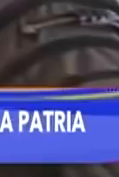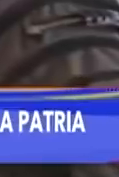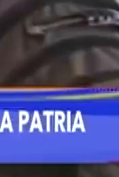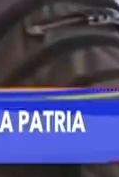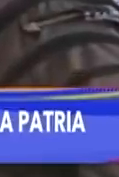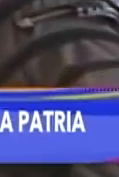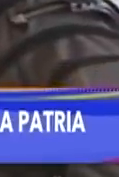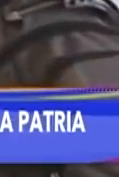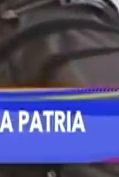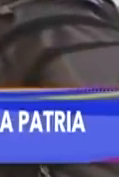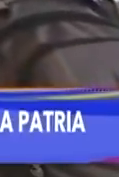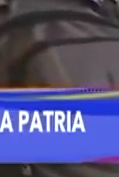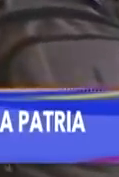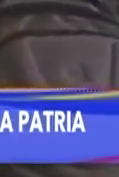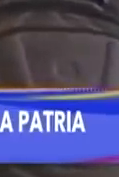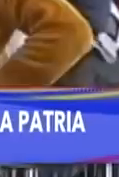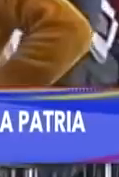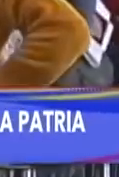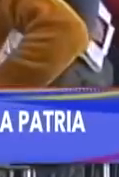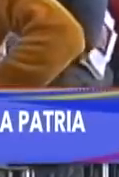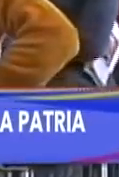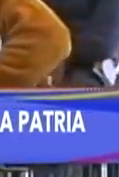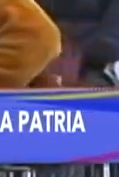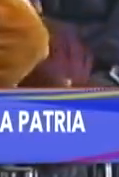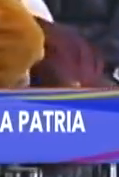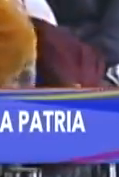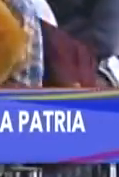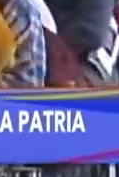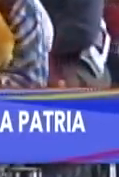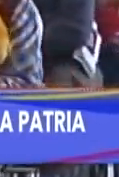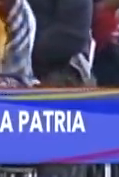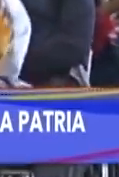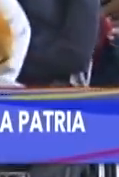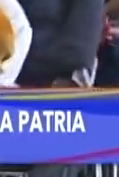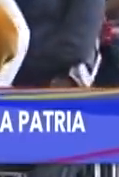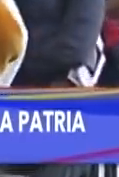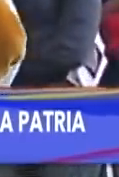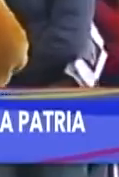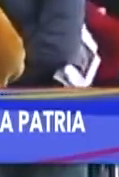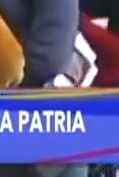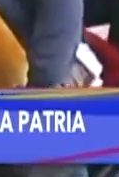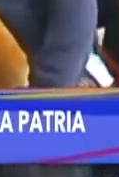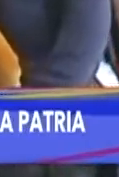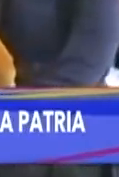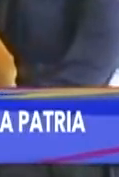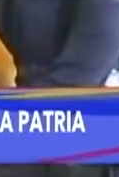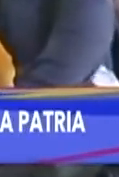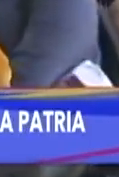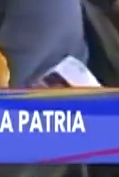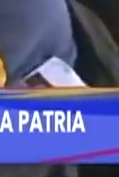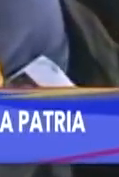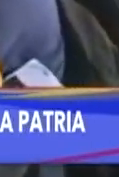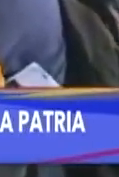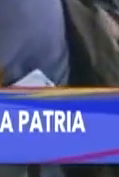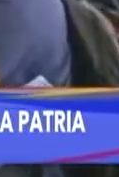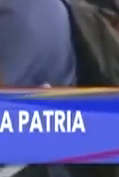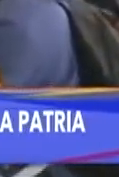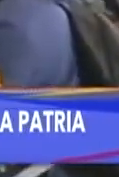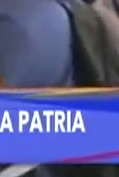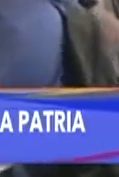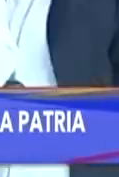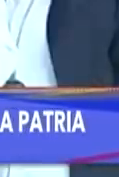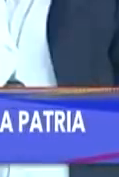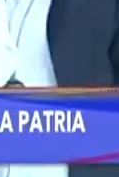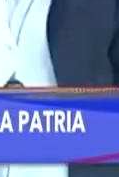ciudadanía conozca que hay un gobierno nacional, un gobierno bolivariano, que a través del Ministerio del Poder